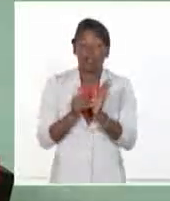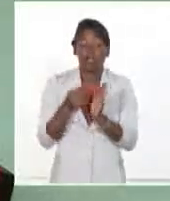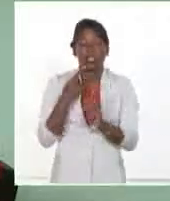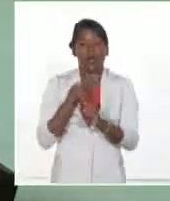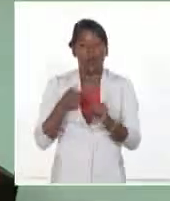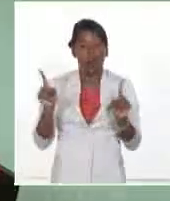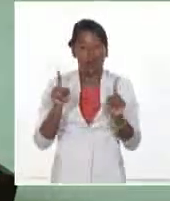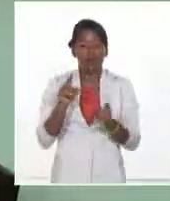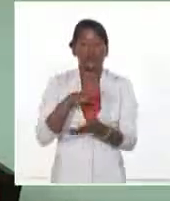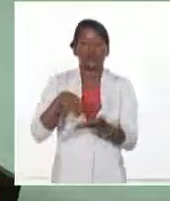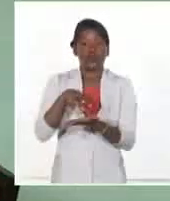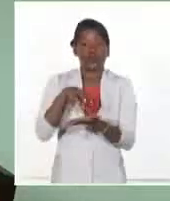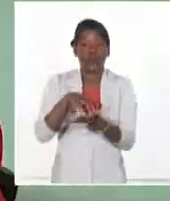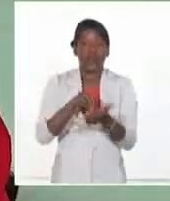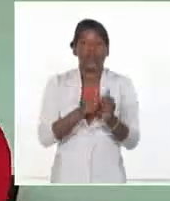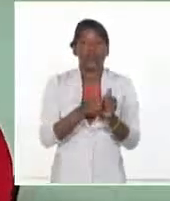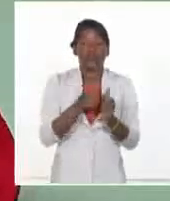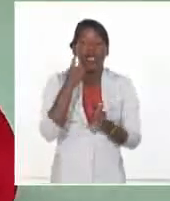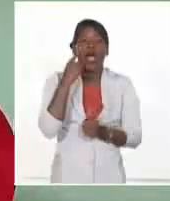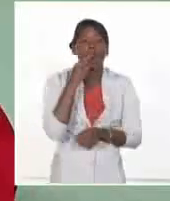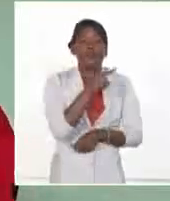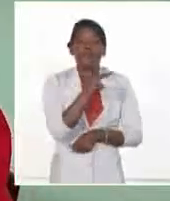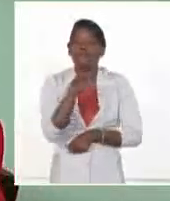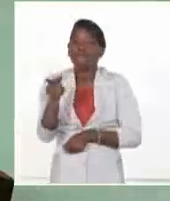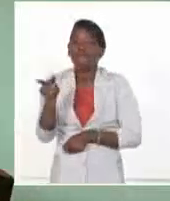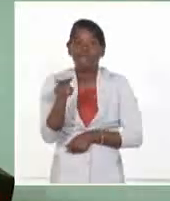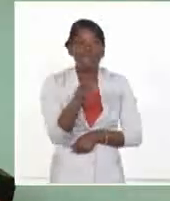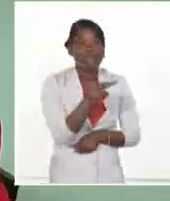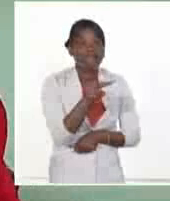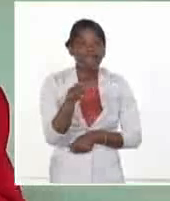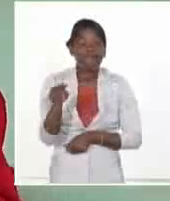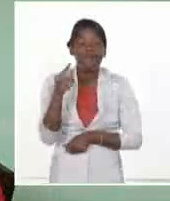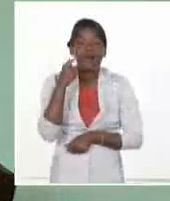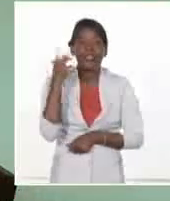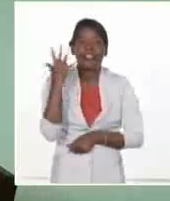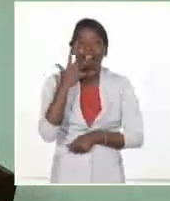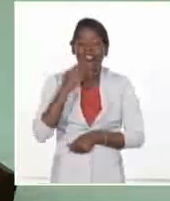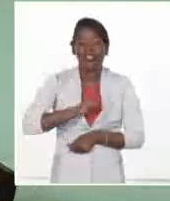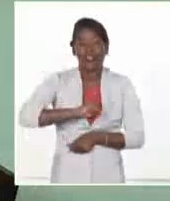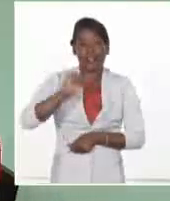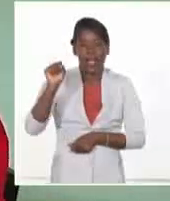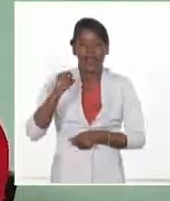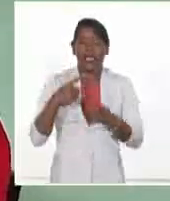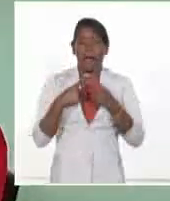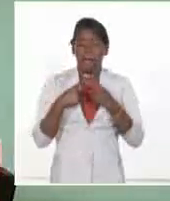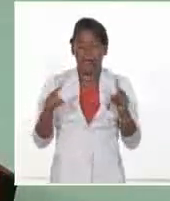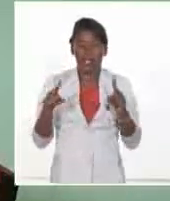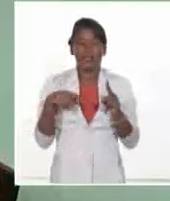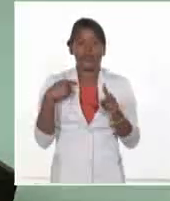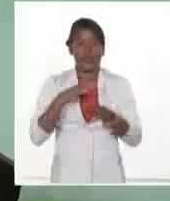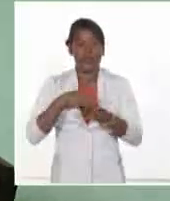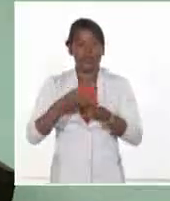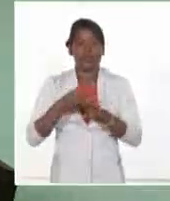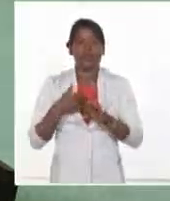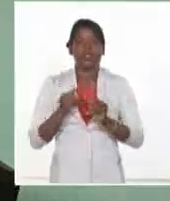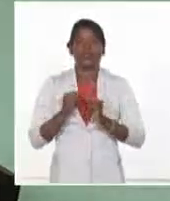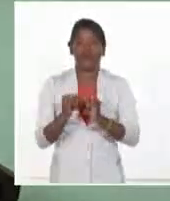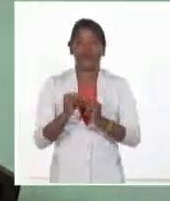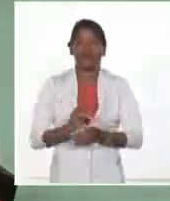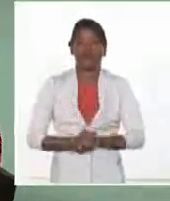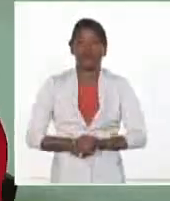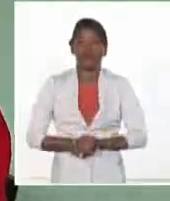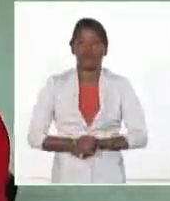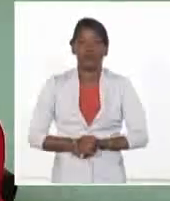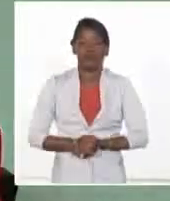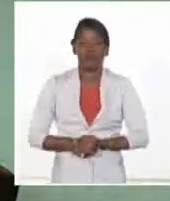instalaciones buscando las medallas que seguramente la delegación puede incrementar en esta fecha dominical. Así nos despedimos